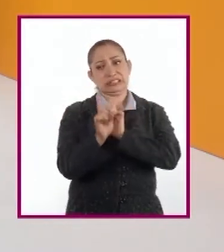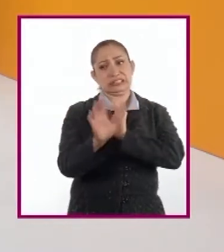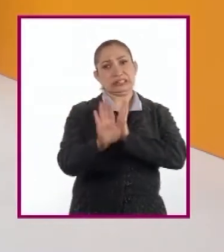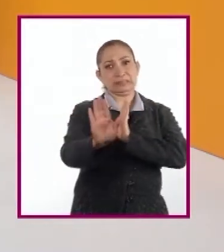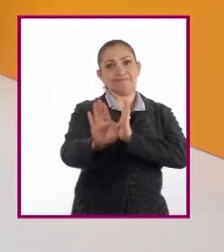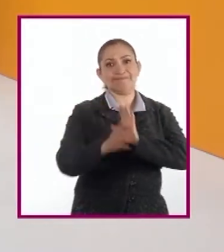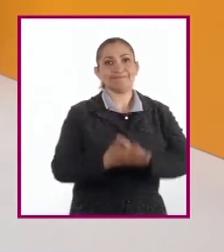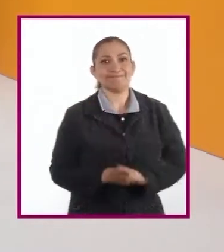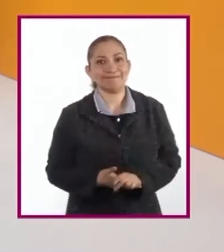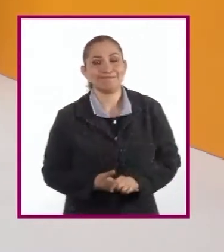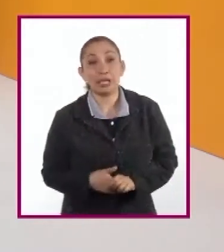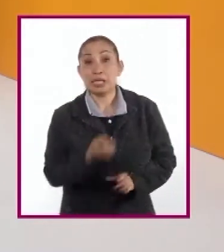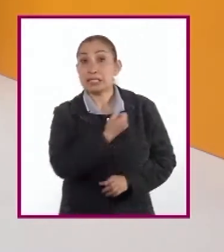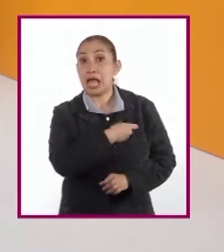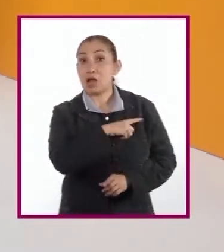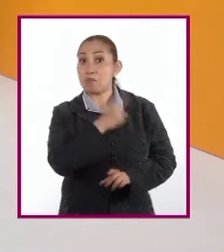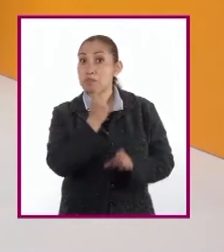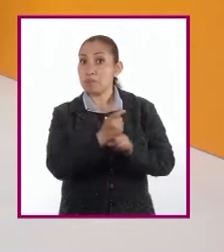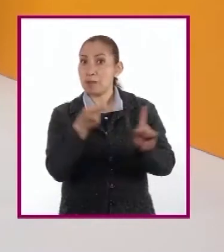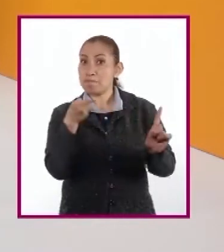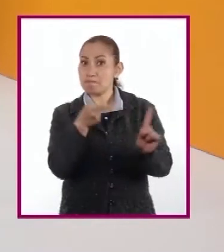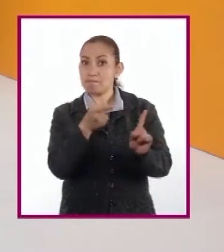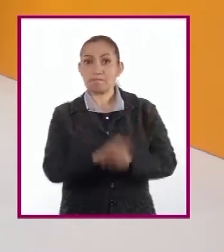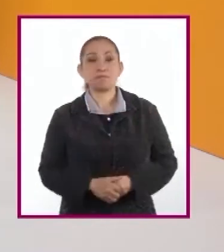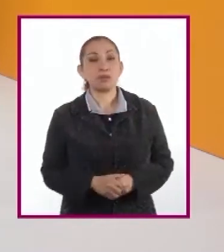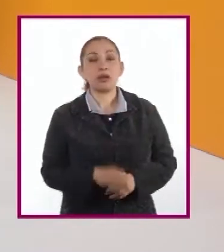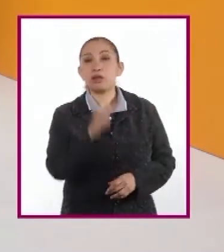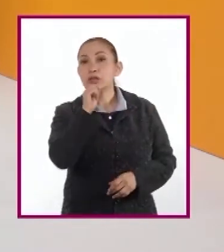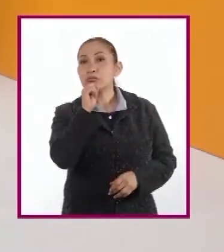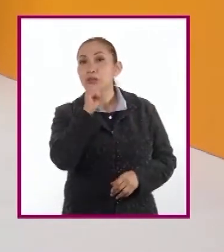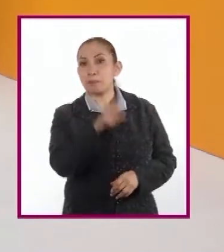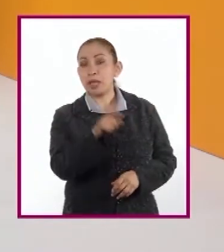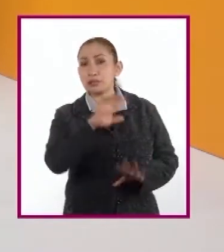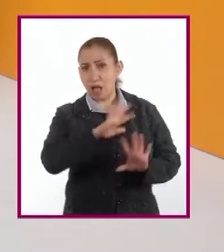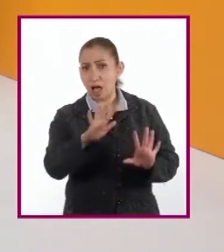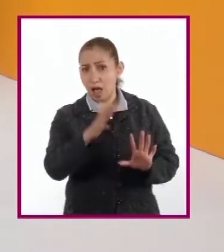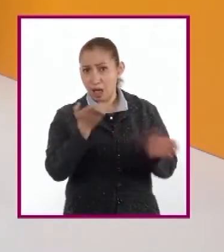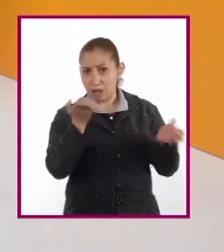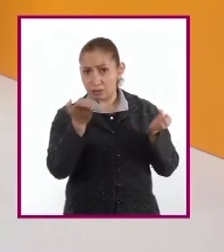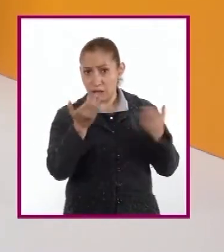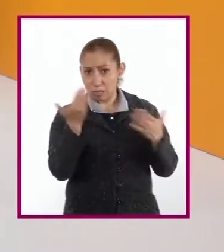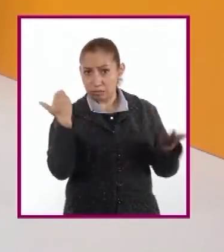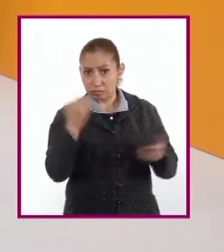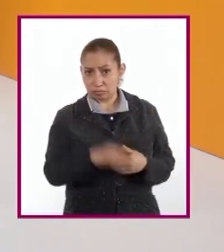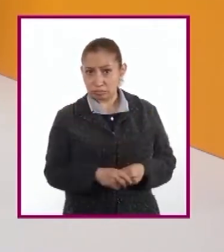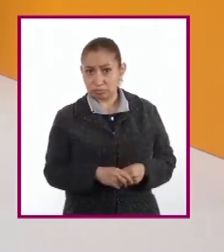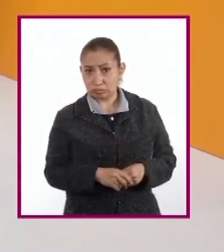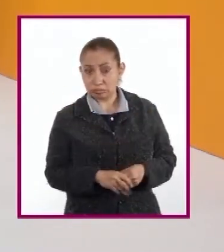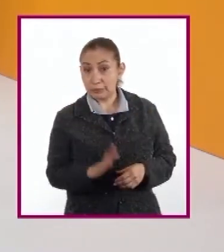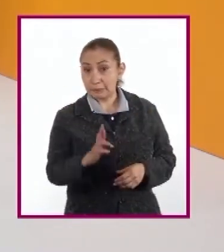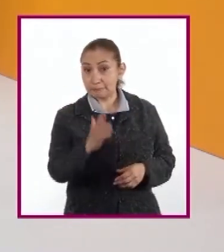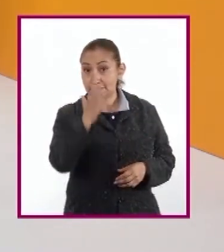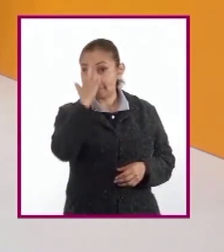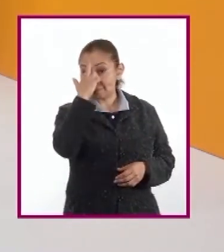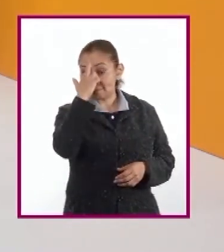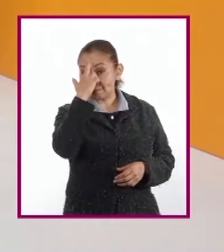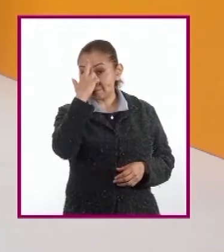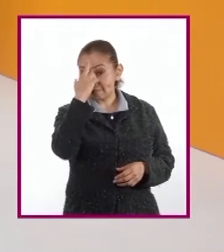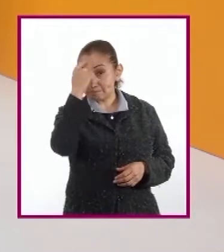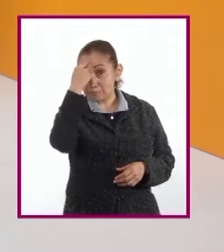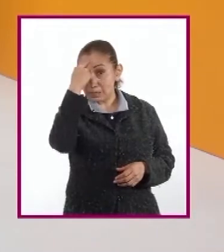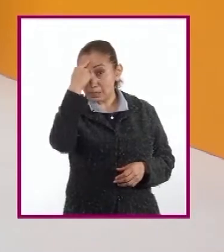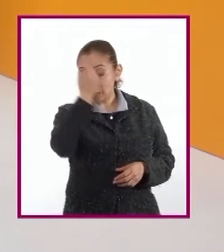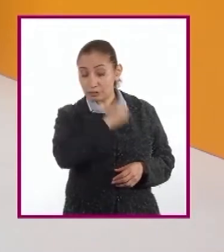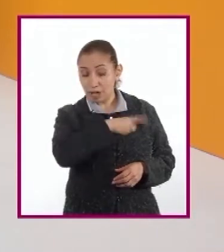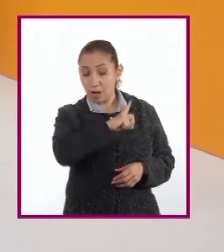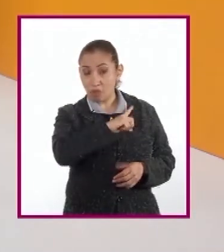sana distancia. La salud es lo primero. Además, ¿ya hicieron algo de ejercicio hoy? Recuerden que mente sana